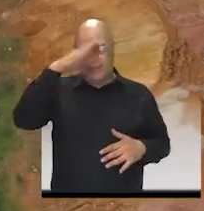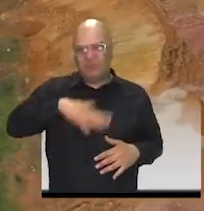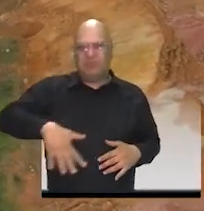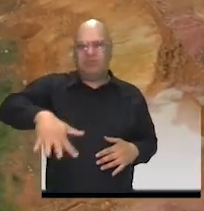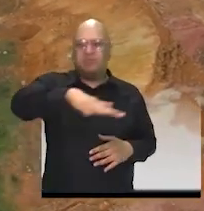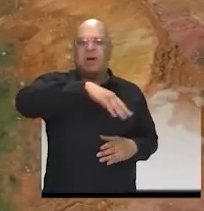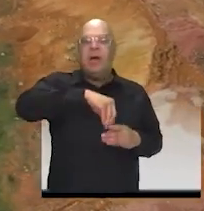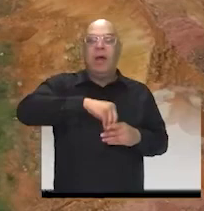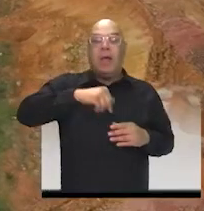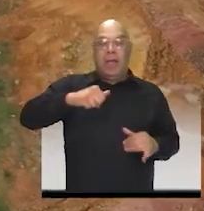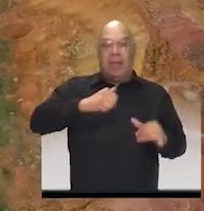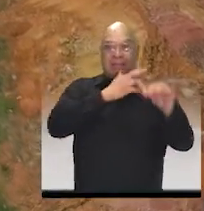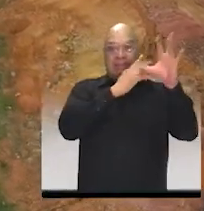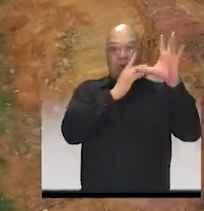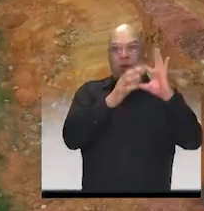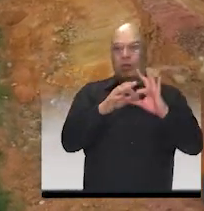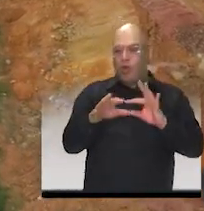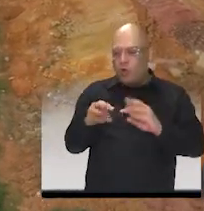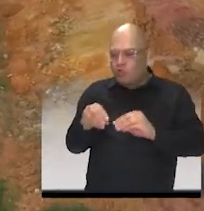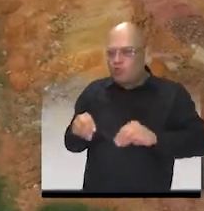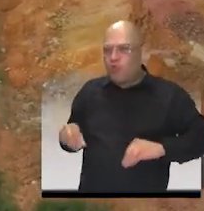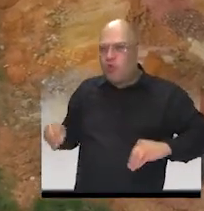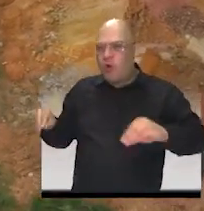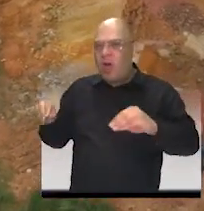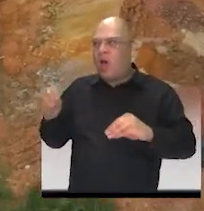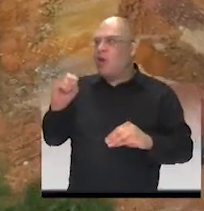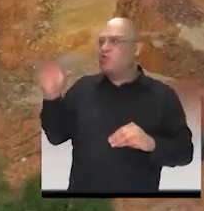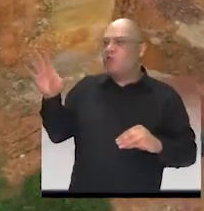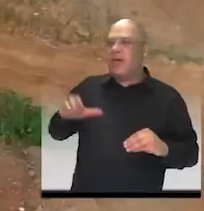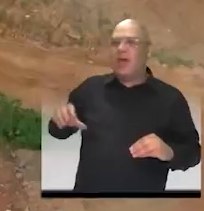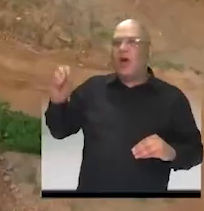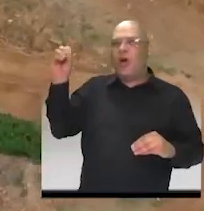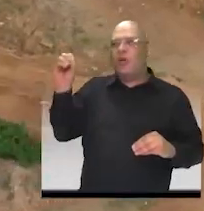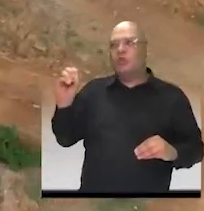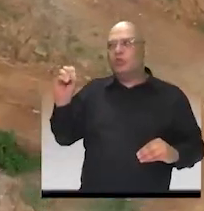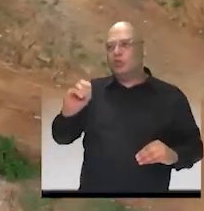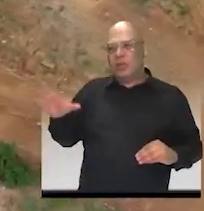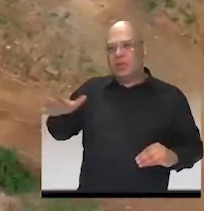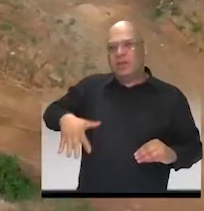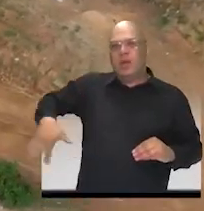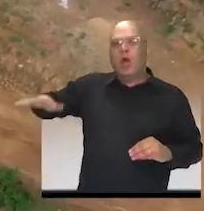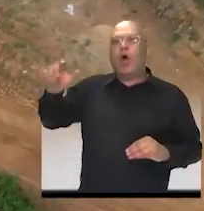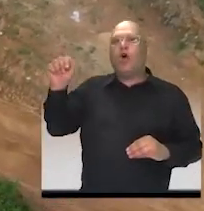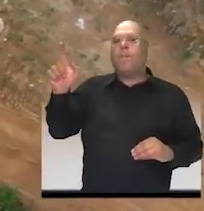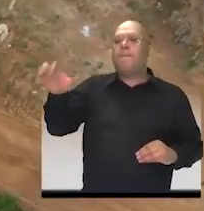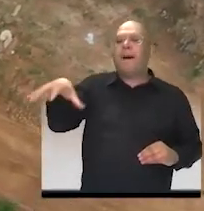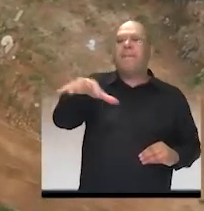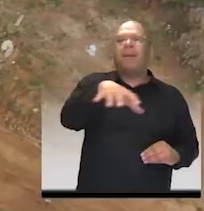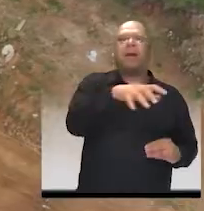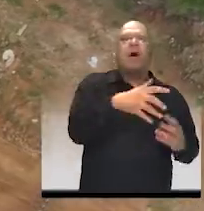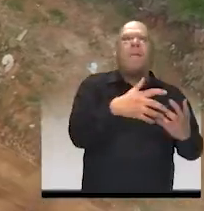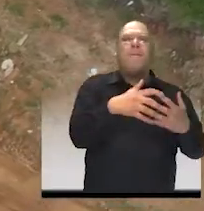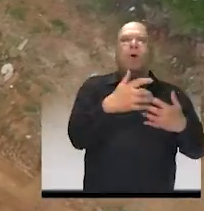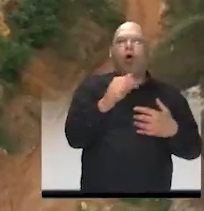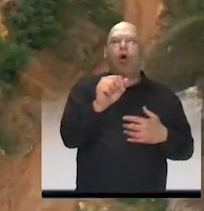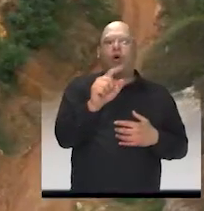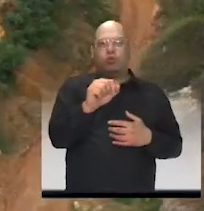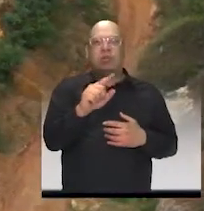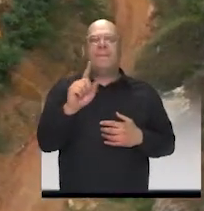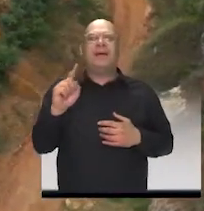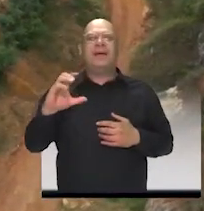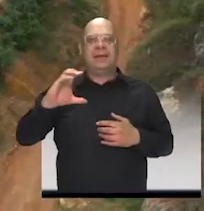nuestra ciudad, todo este suelo occidental, donde tenemos alrededor de 11 ladrilleras y 9 chircales, que son